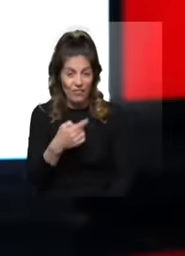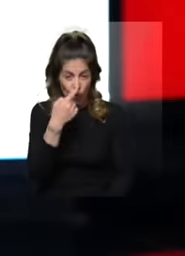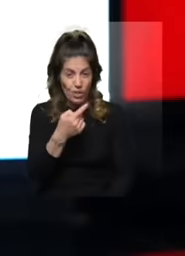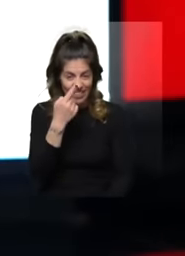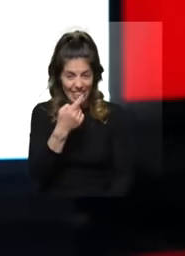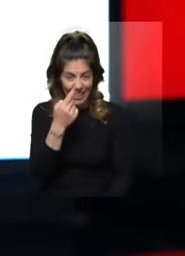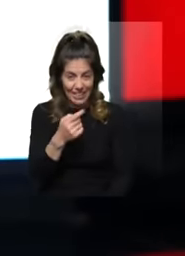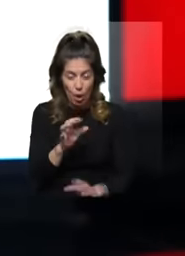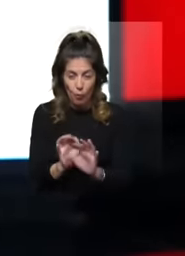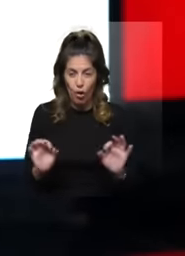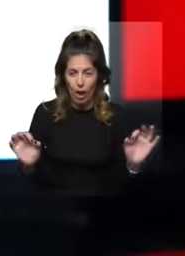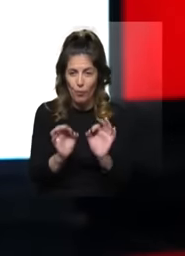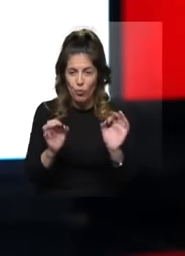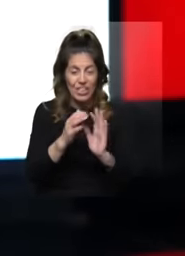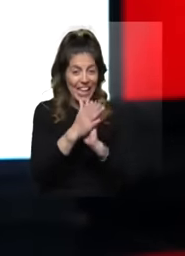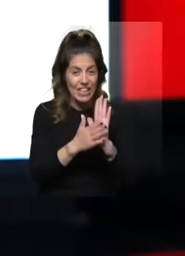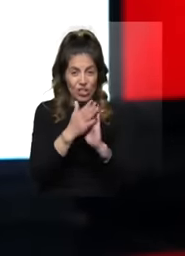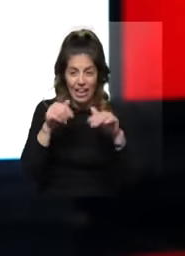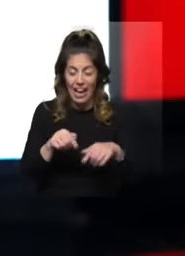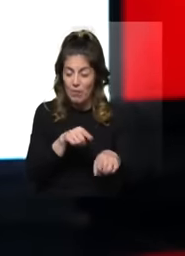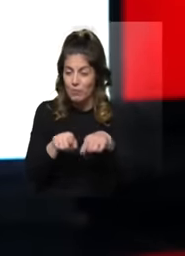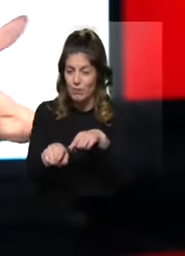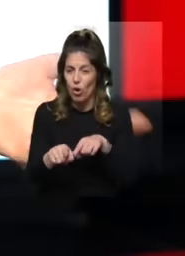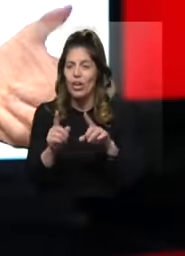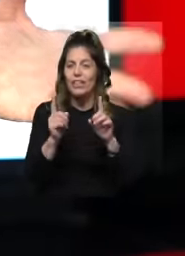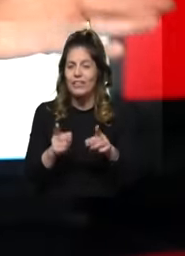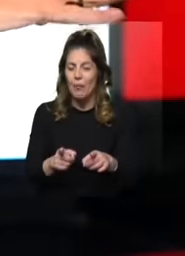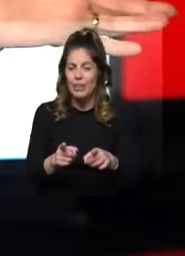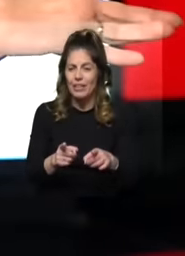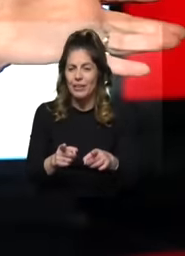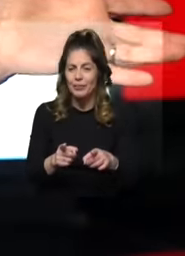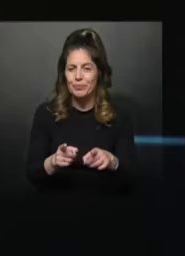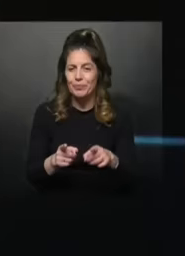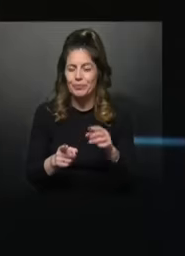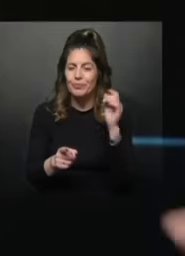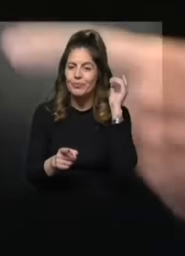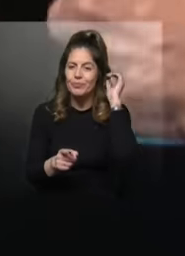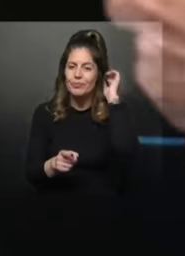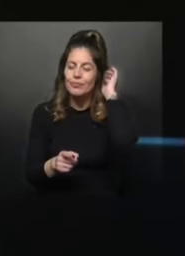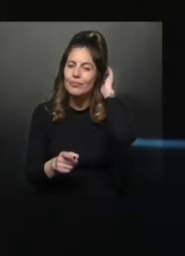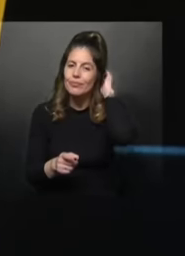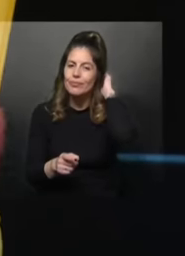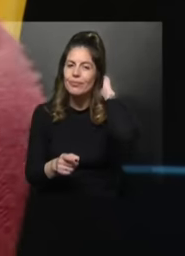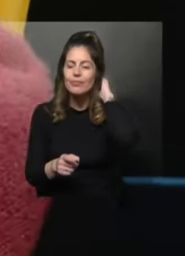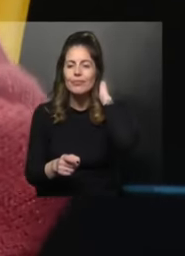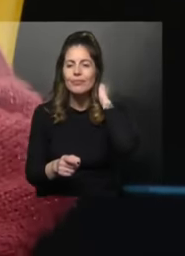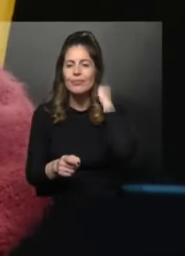sí, nacional en vivo y también, te digo, decir, y también nos pagaban. Sí.